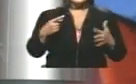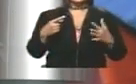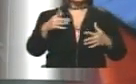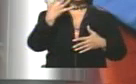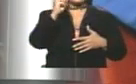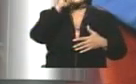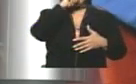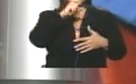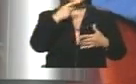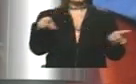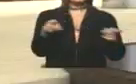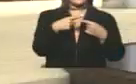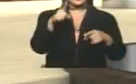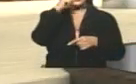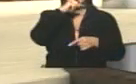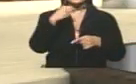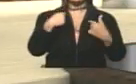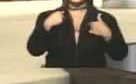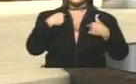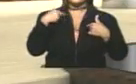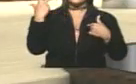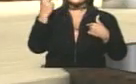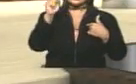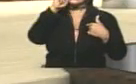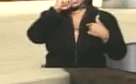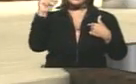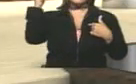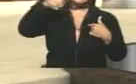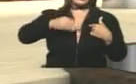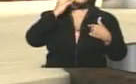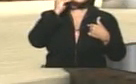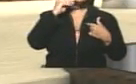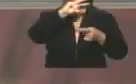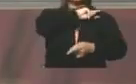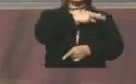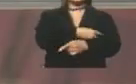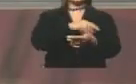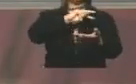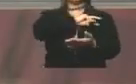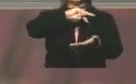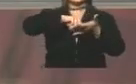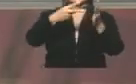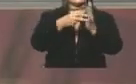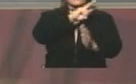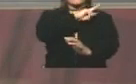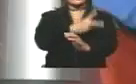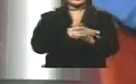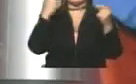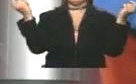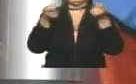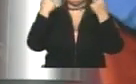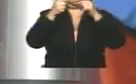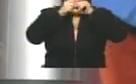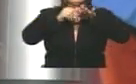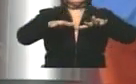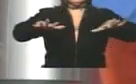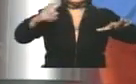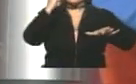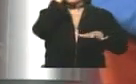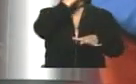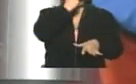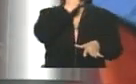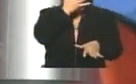siglo. Y insisto, la primera base fundamental está en el fortalecimiento de la difusión de la